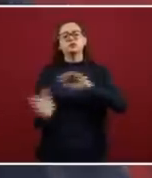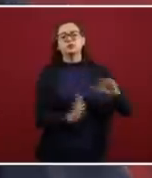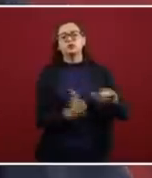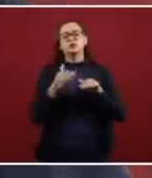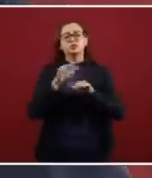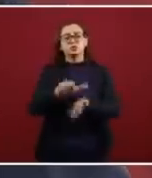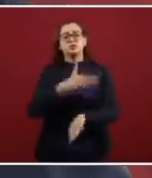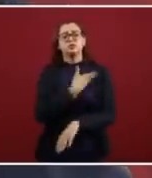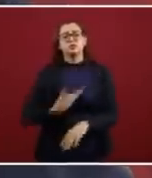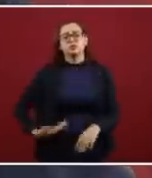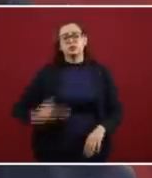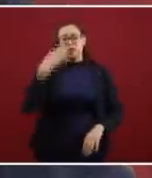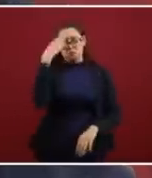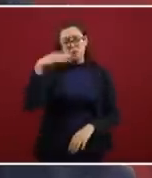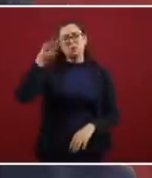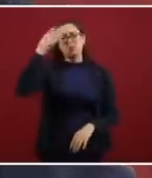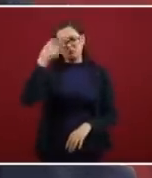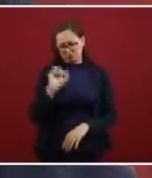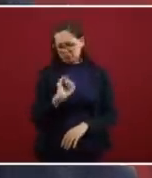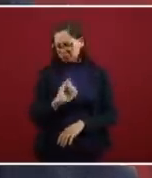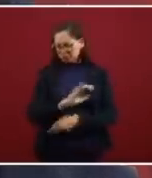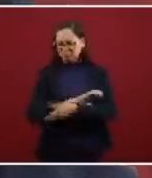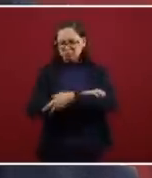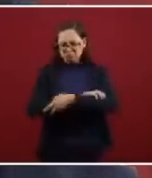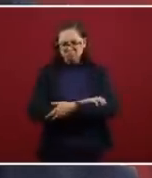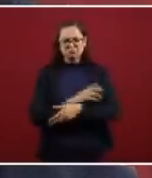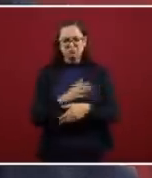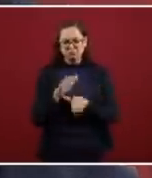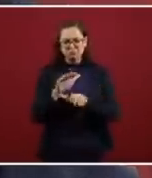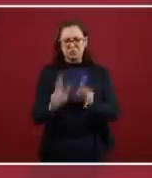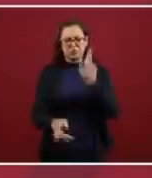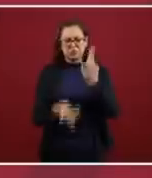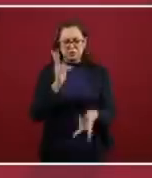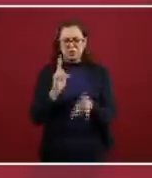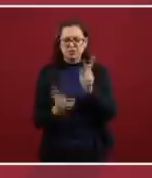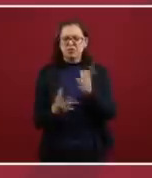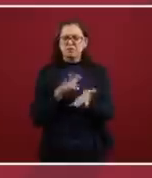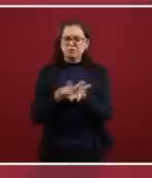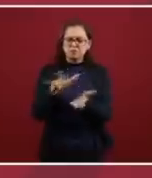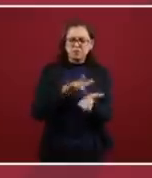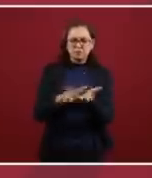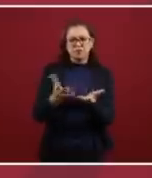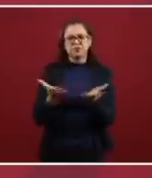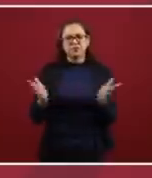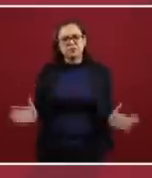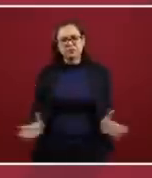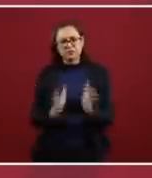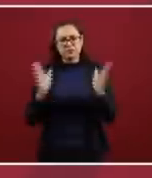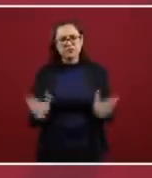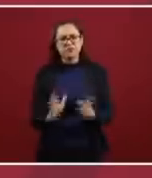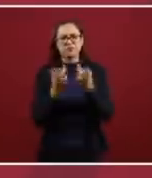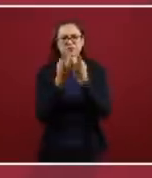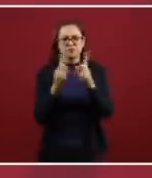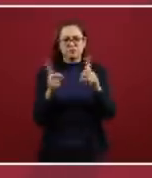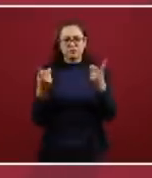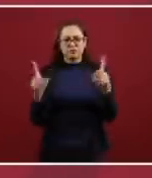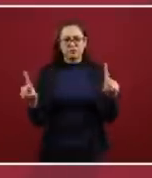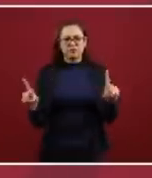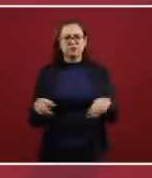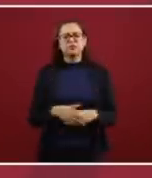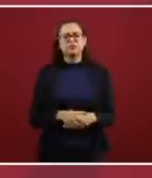Cuba, desde luego vamos a hablar sobre la cooperación para el desarrollo,